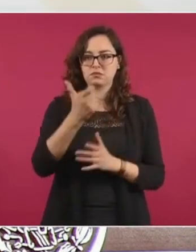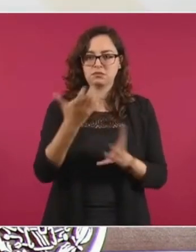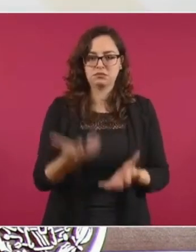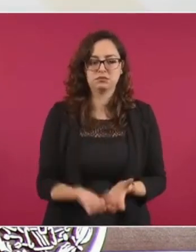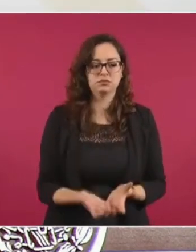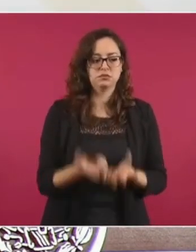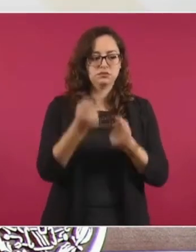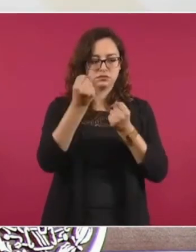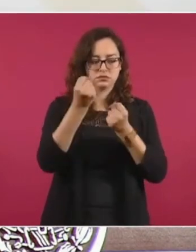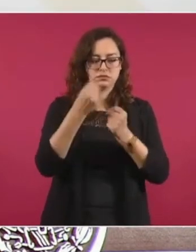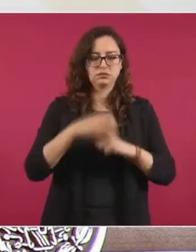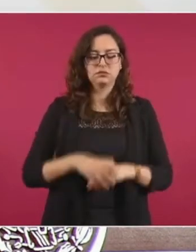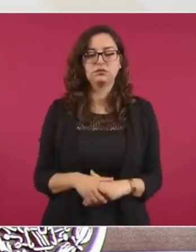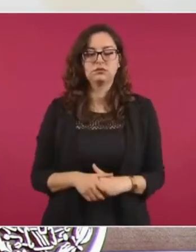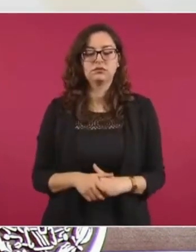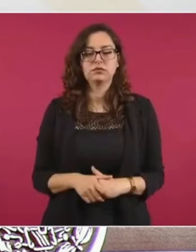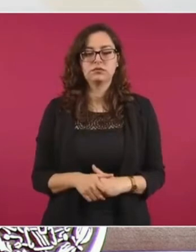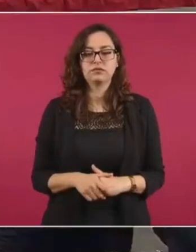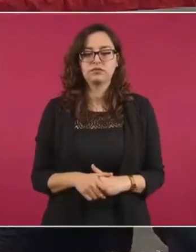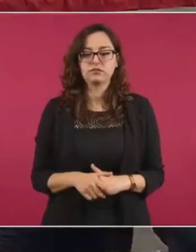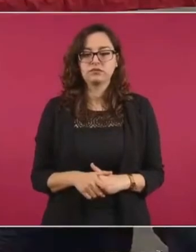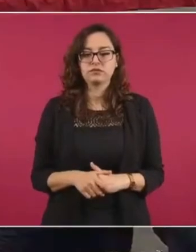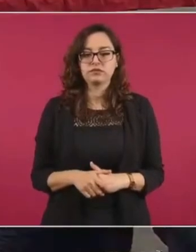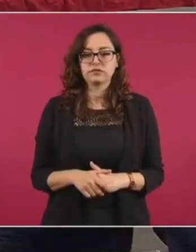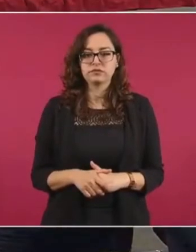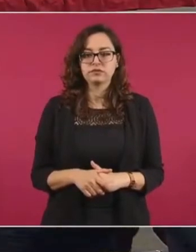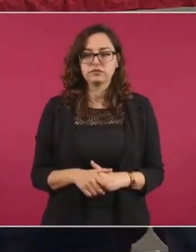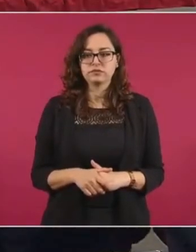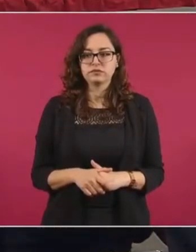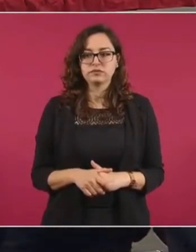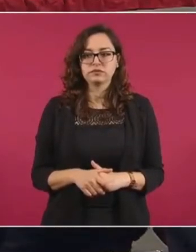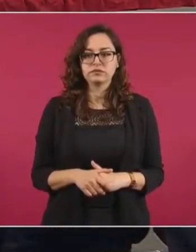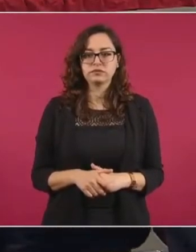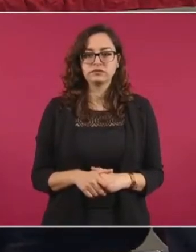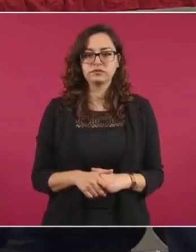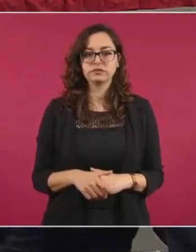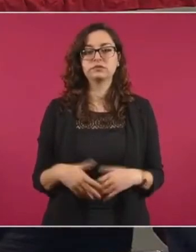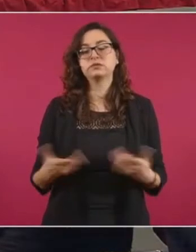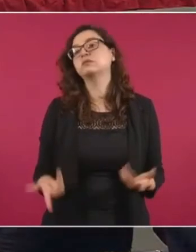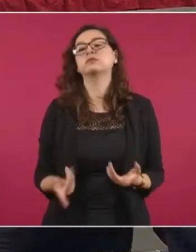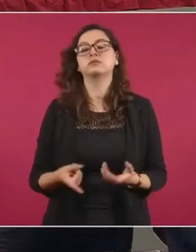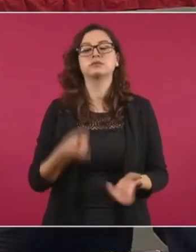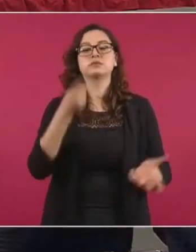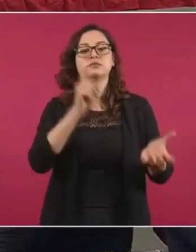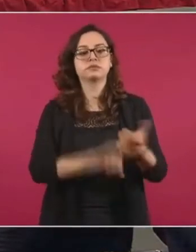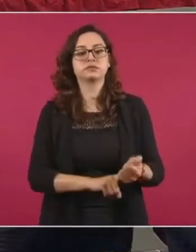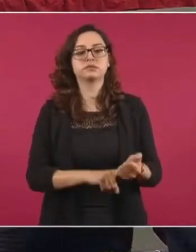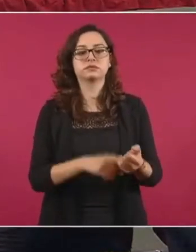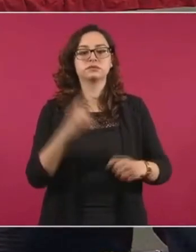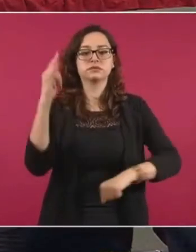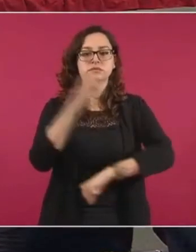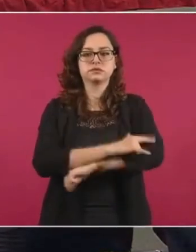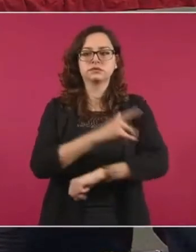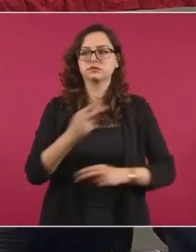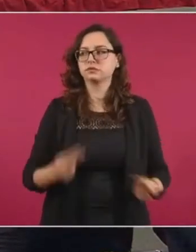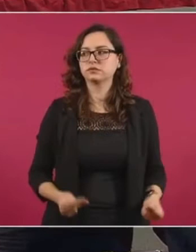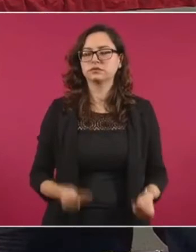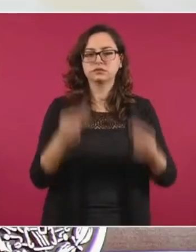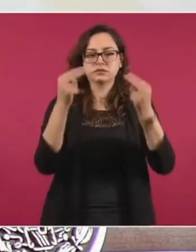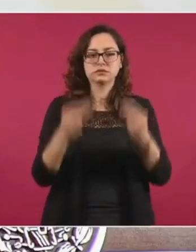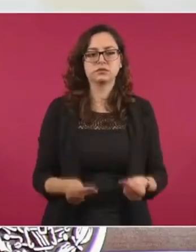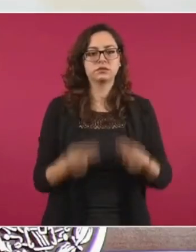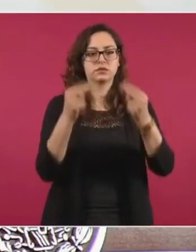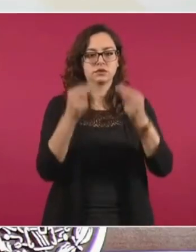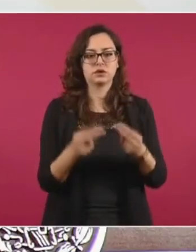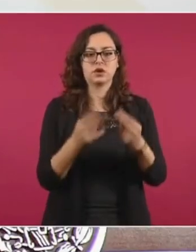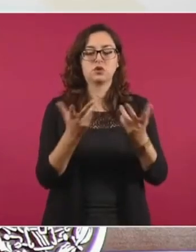Una de las mayores demandas de las empresas que tienen negocios con el aeropuerto es el piso parejo